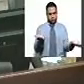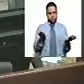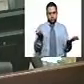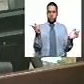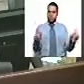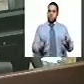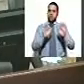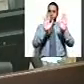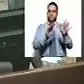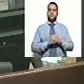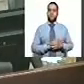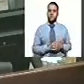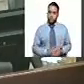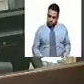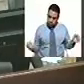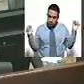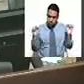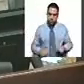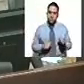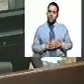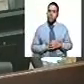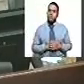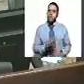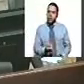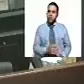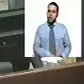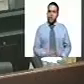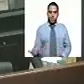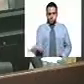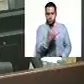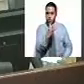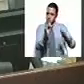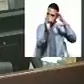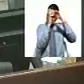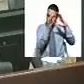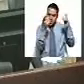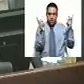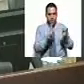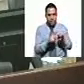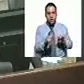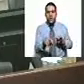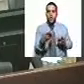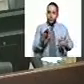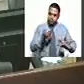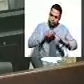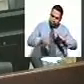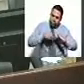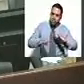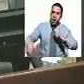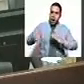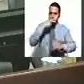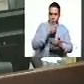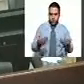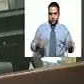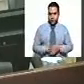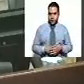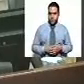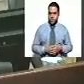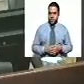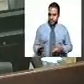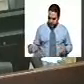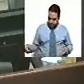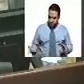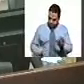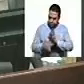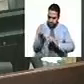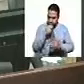unidad sanitaria, sino que también tenga que tener centros educativos y centros de desarrollo infantil. No, también lo tuvieron que